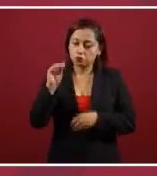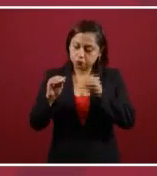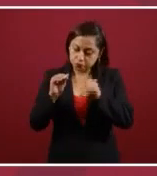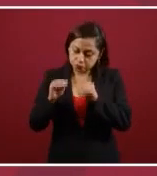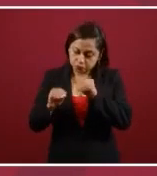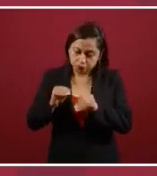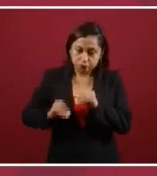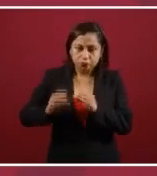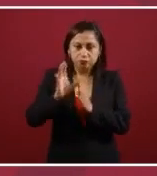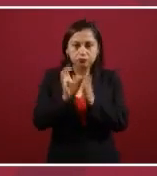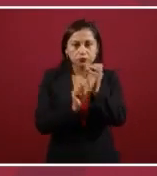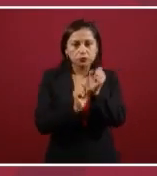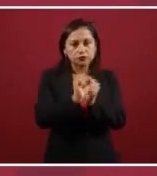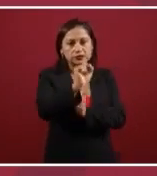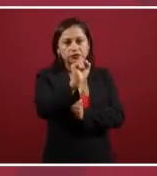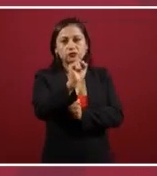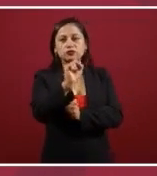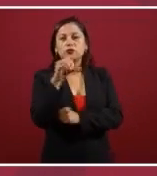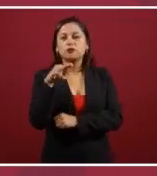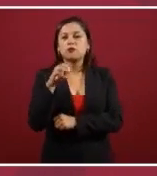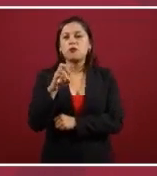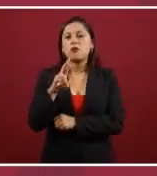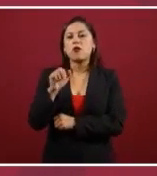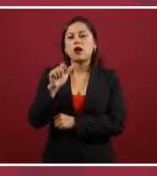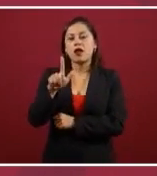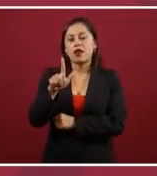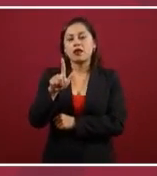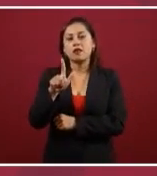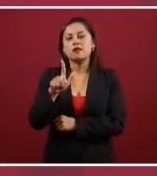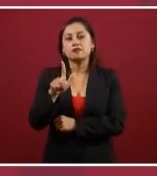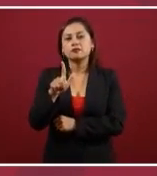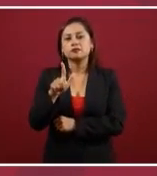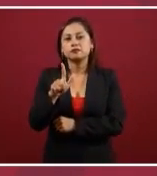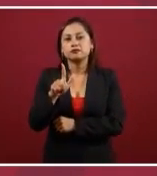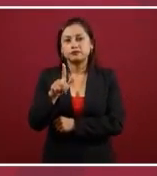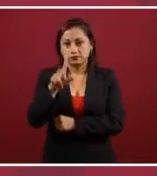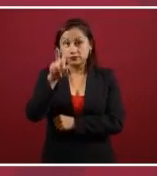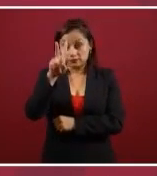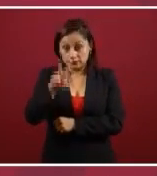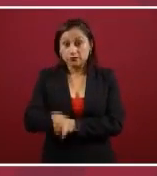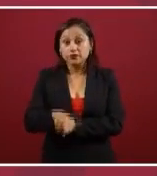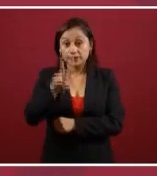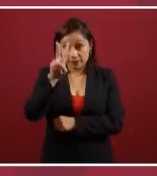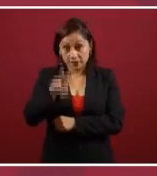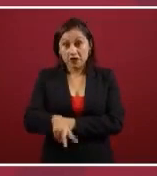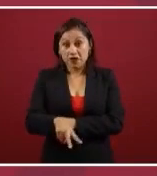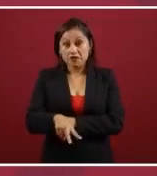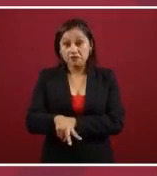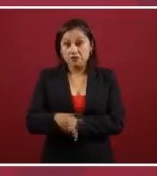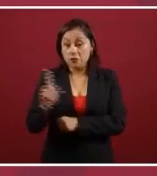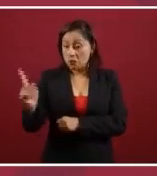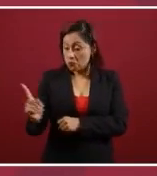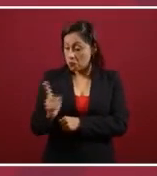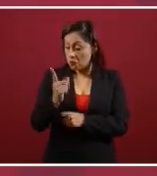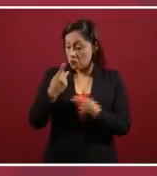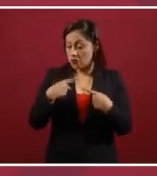constitución moral, va a haber un constituyente con ese propósito